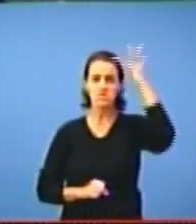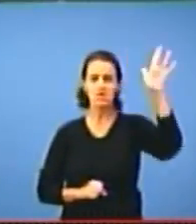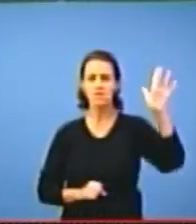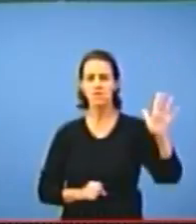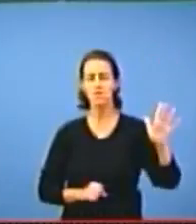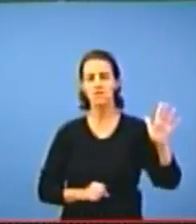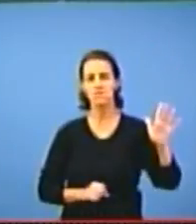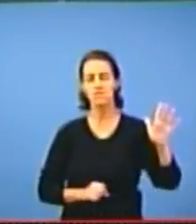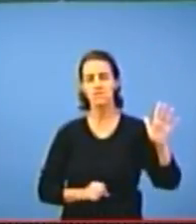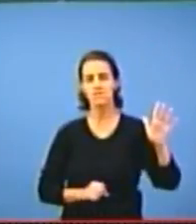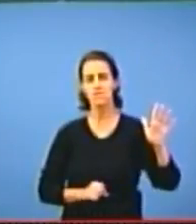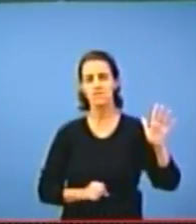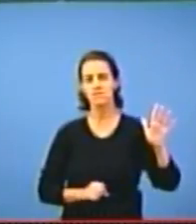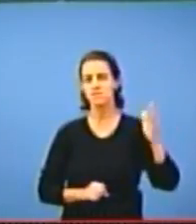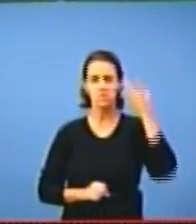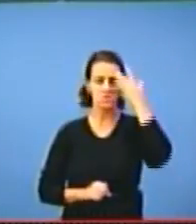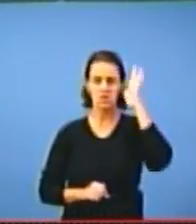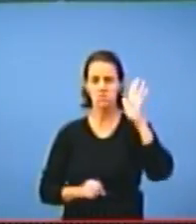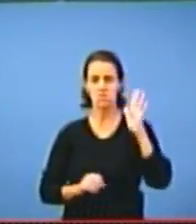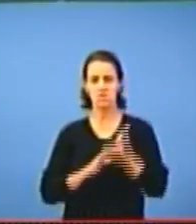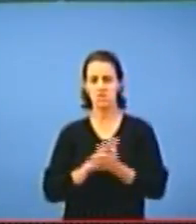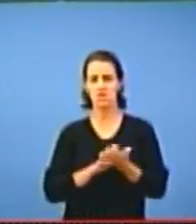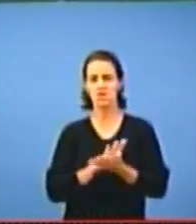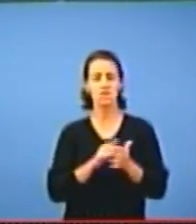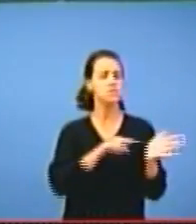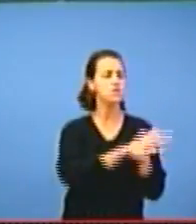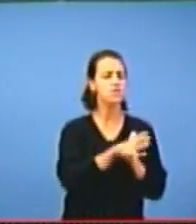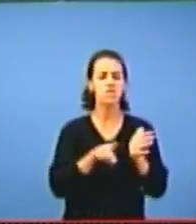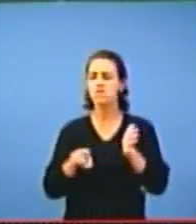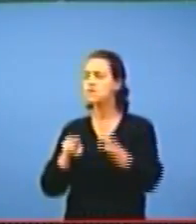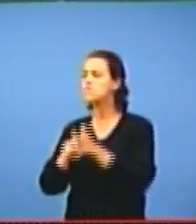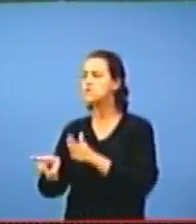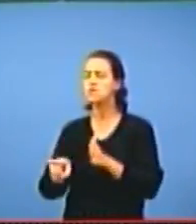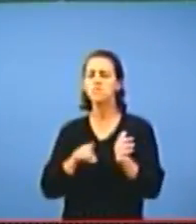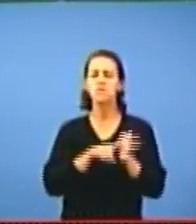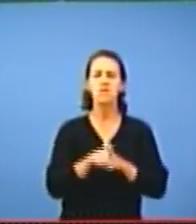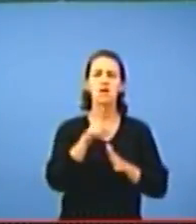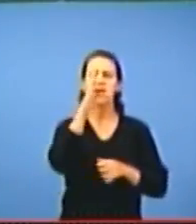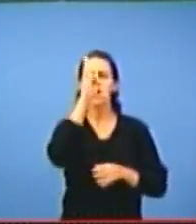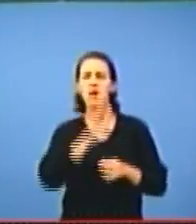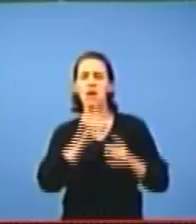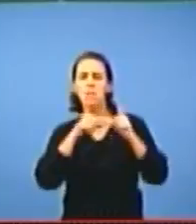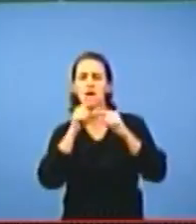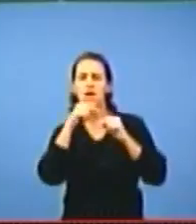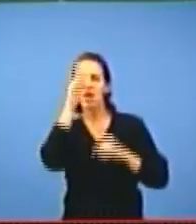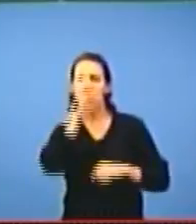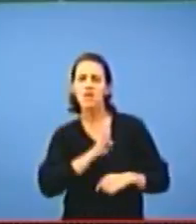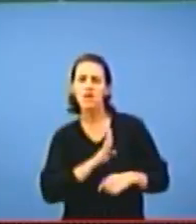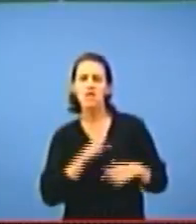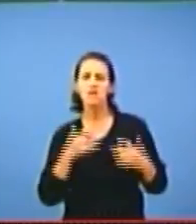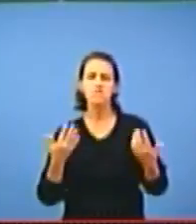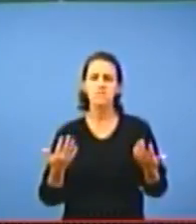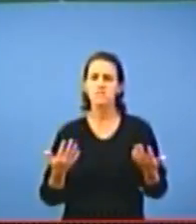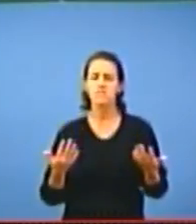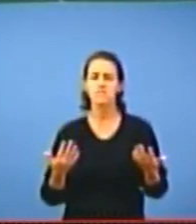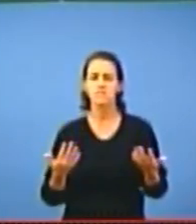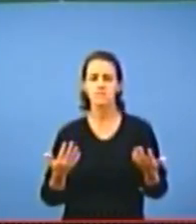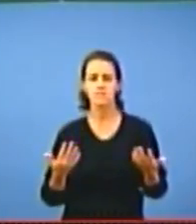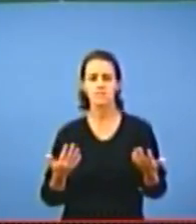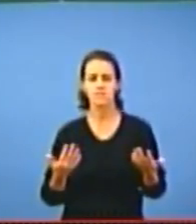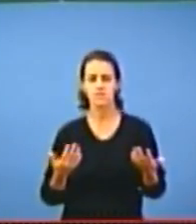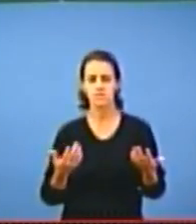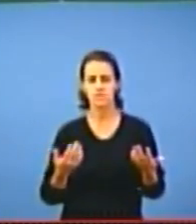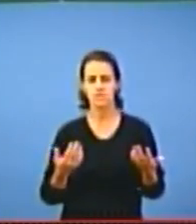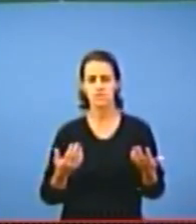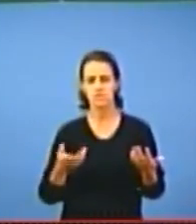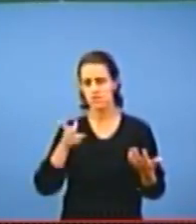saber. Fueron levantados para eso. Pero ellos no sabían. Quedaron preguntando uno a otro en Belén. Las personas no